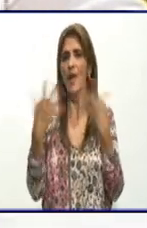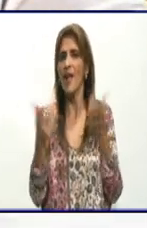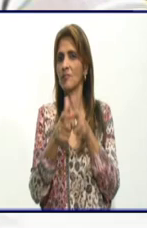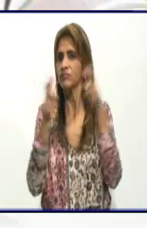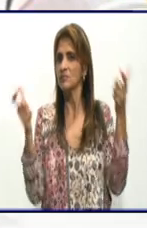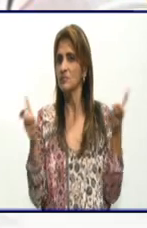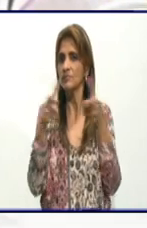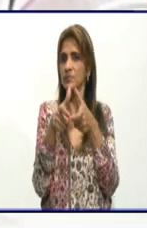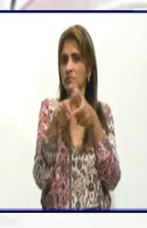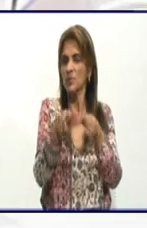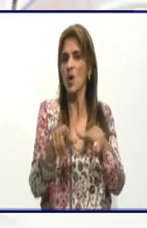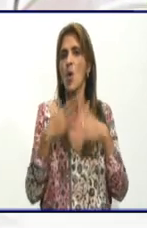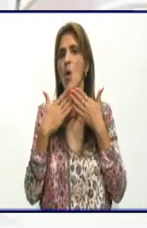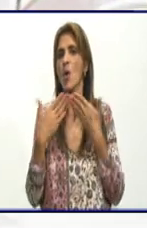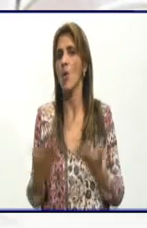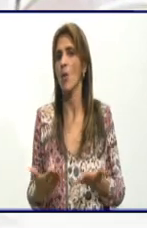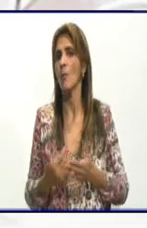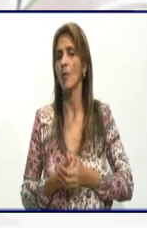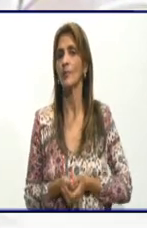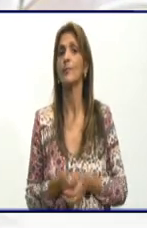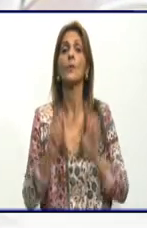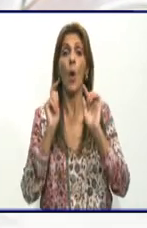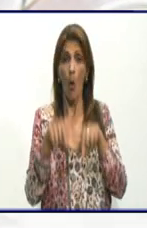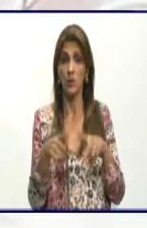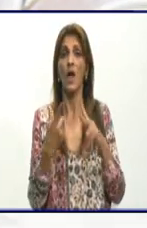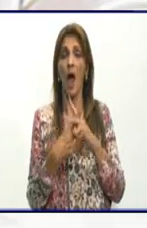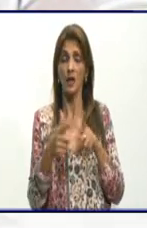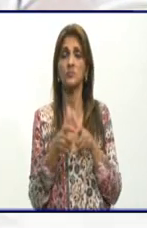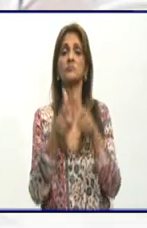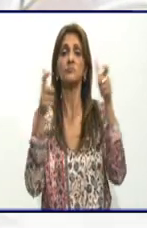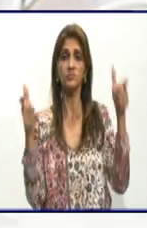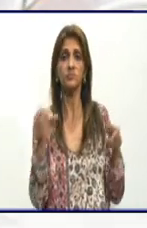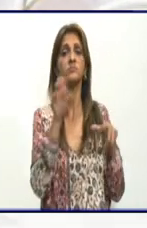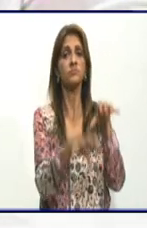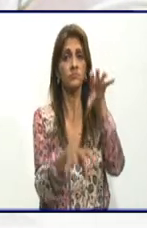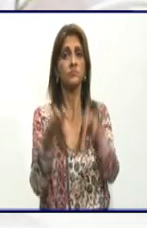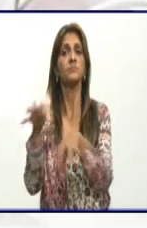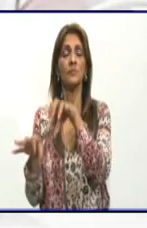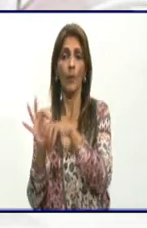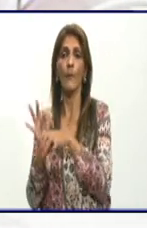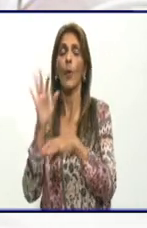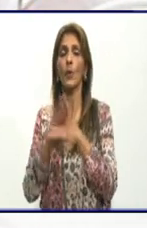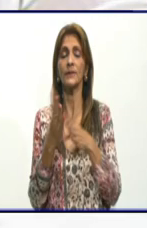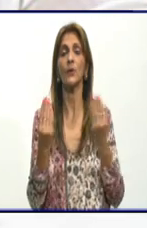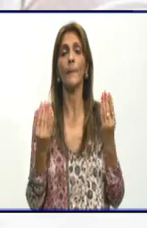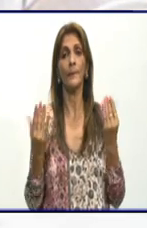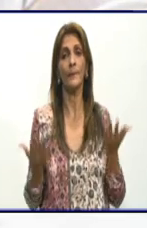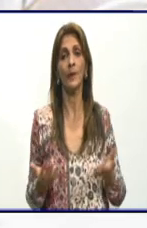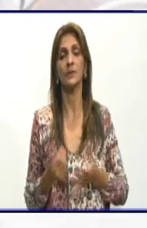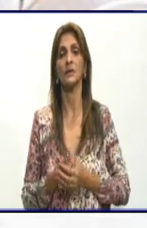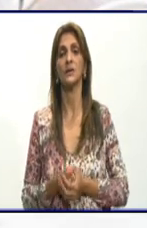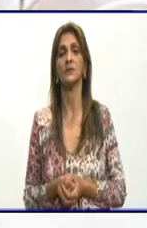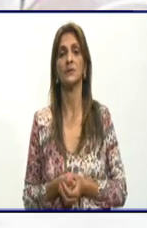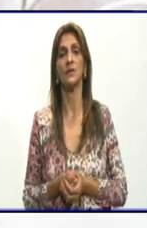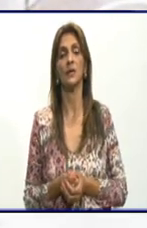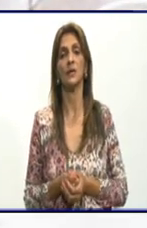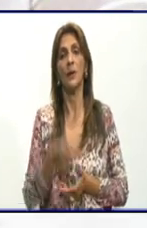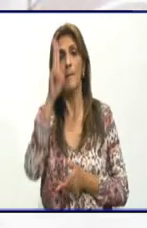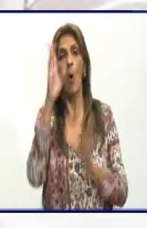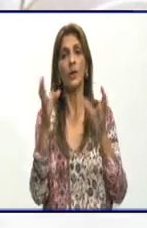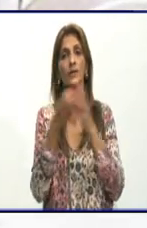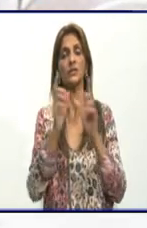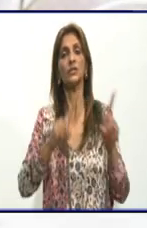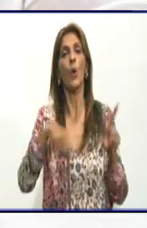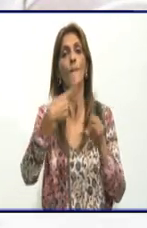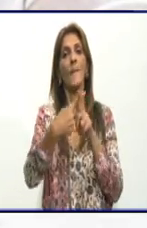contamos con una focalidad considerable. De hecho, los policlínicos, las áreas de salud que mayor focalidad presentan